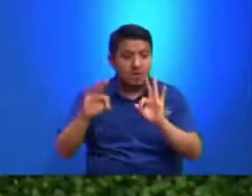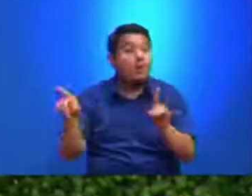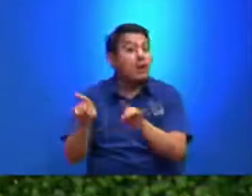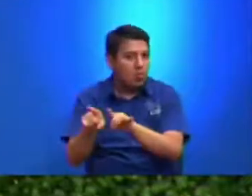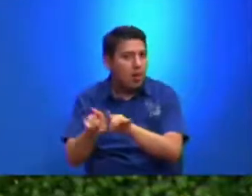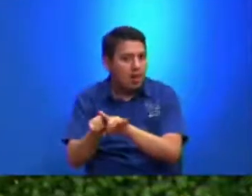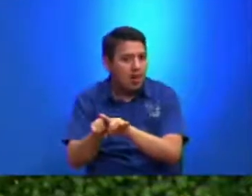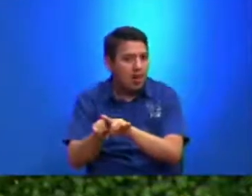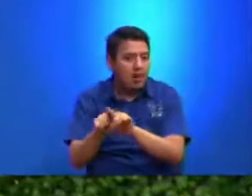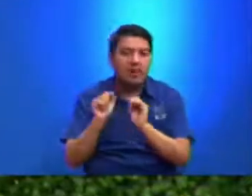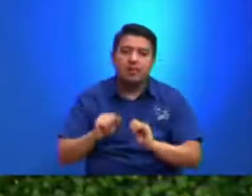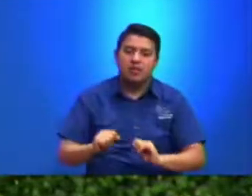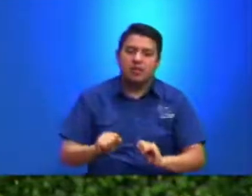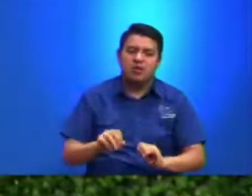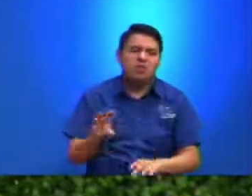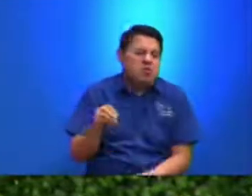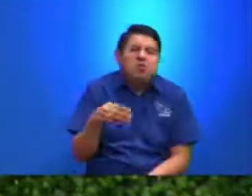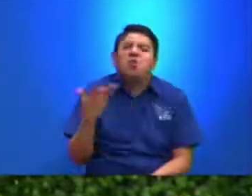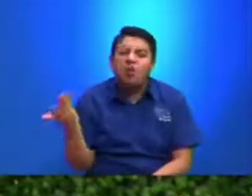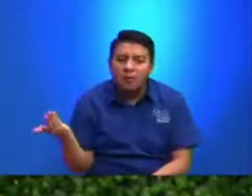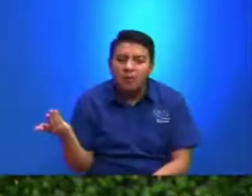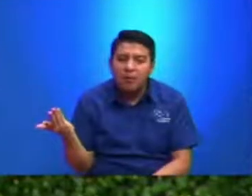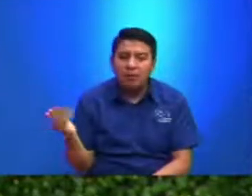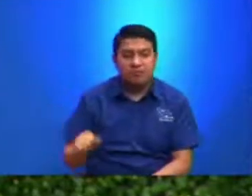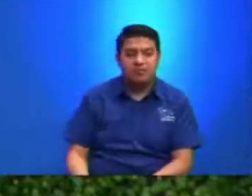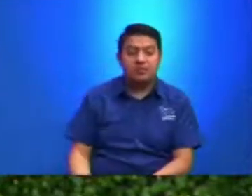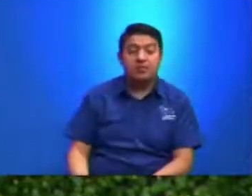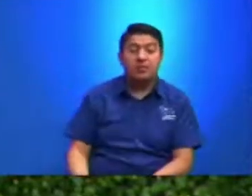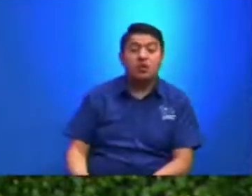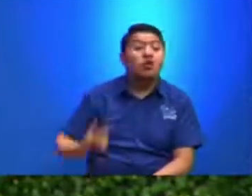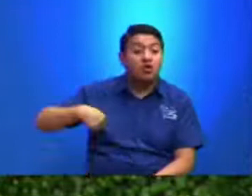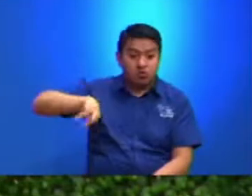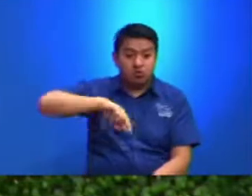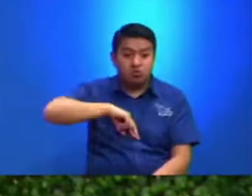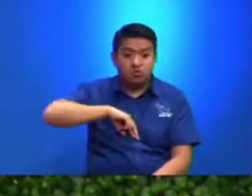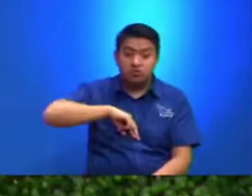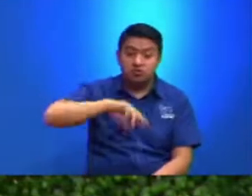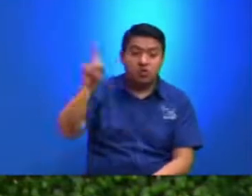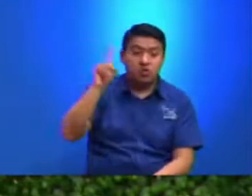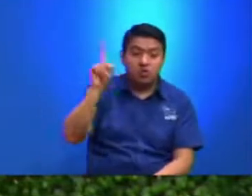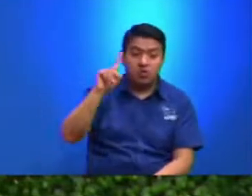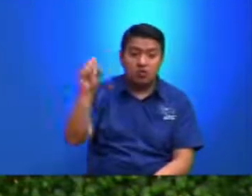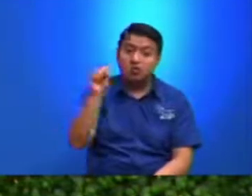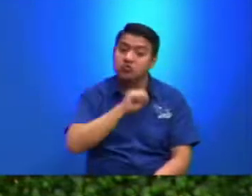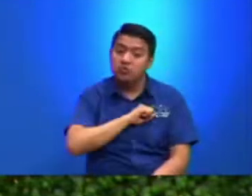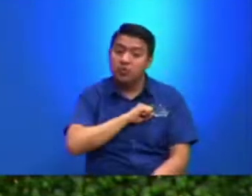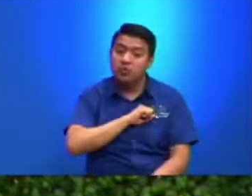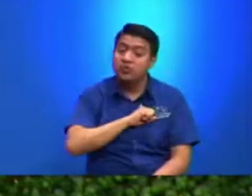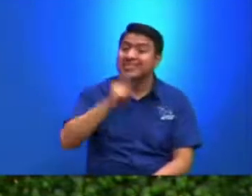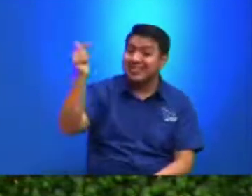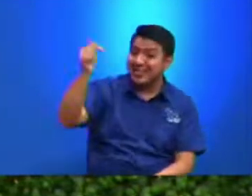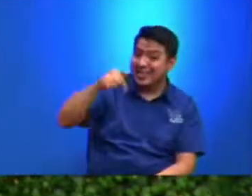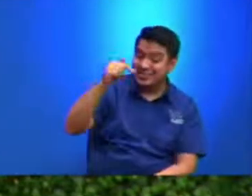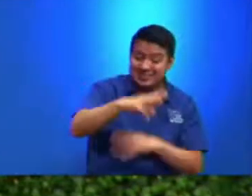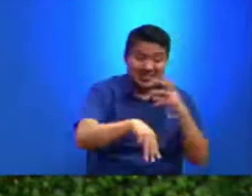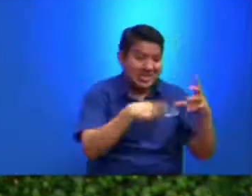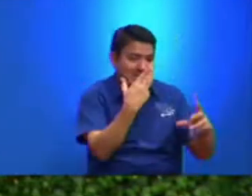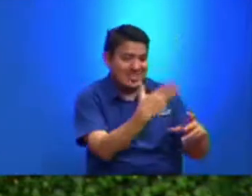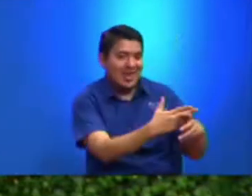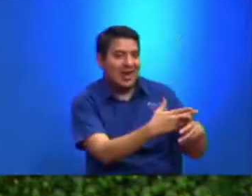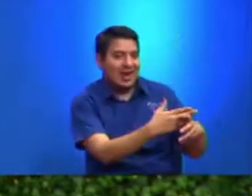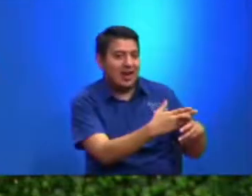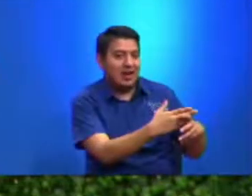tierra. Solo podemos, por eso es que la Biblia dice en Hebreos capítulo 13, no os olvidéis de los